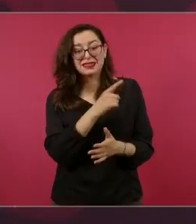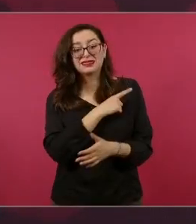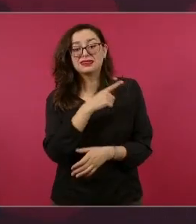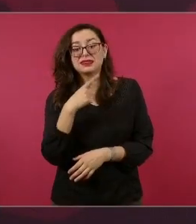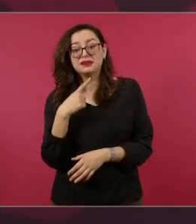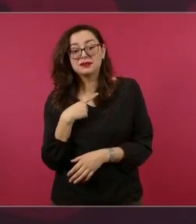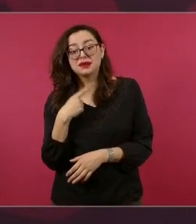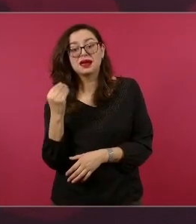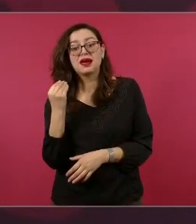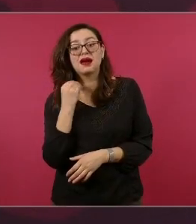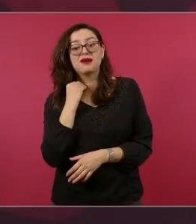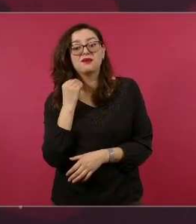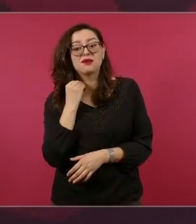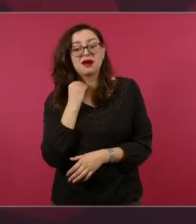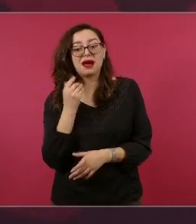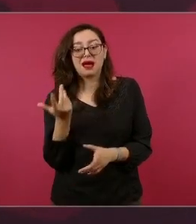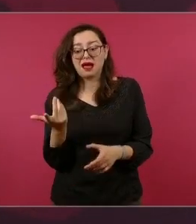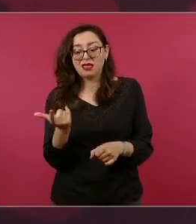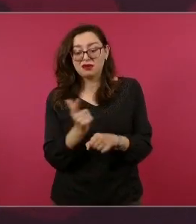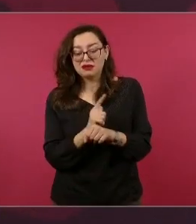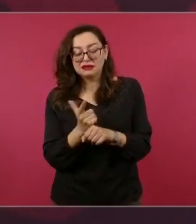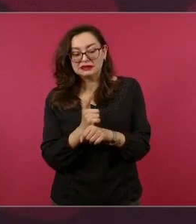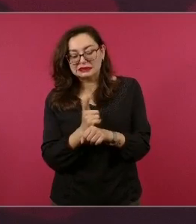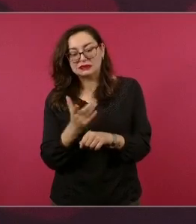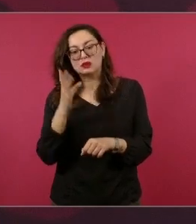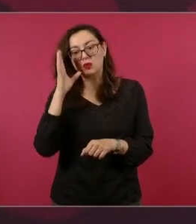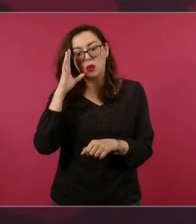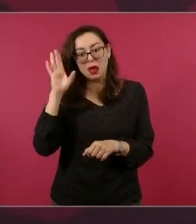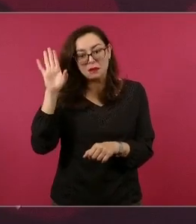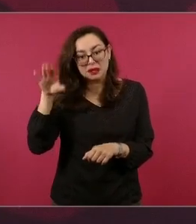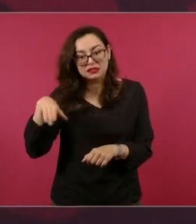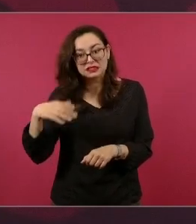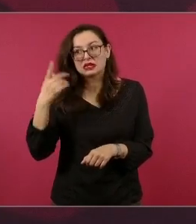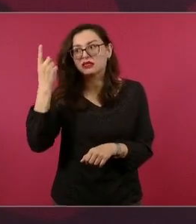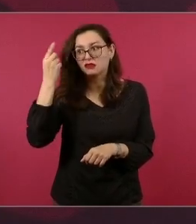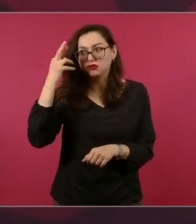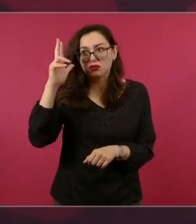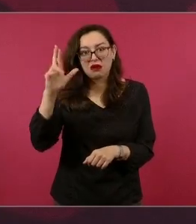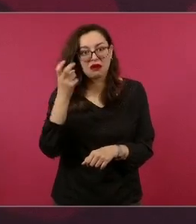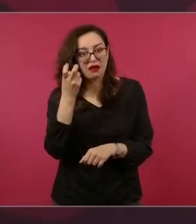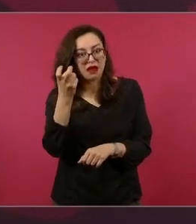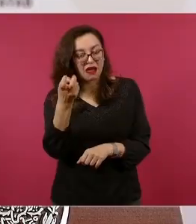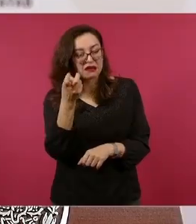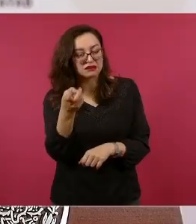si además de la licenciatura tiene maestría y tiene doctorado.